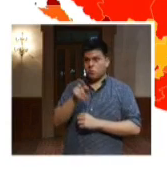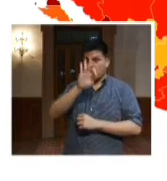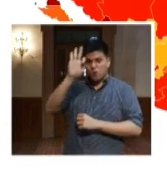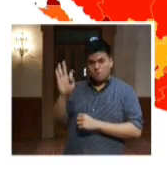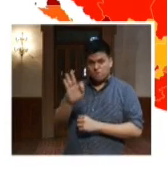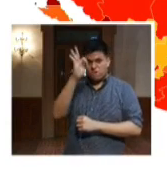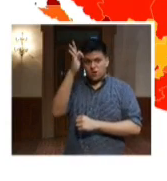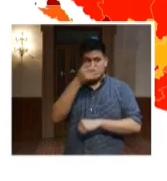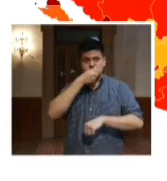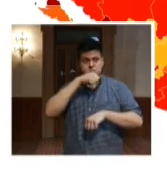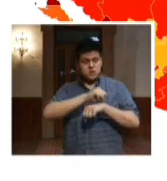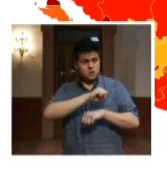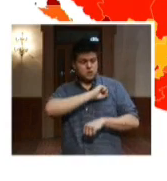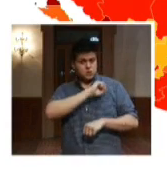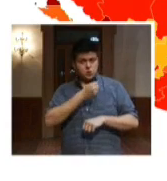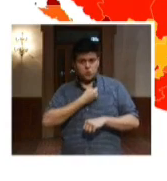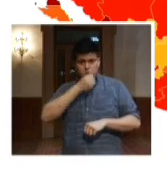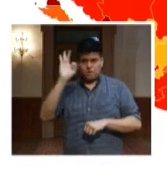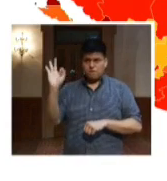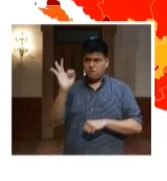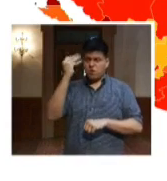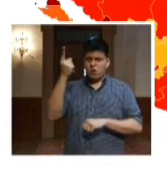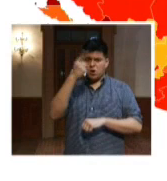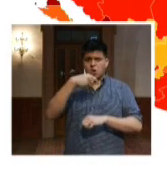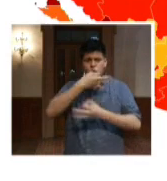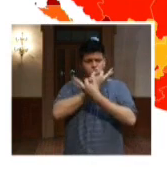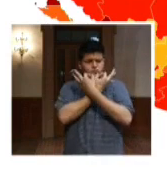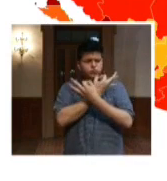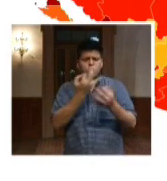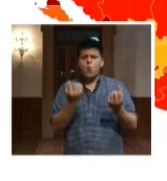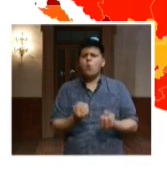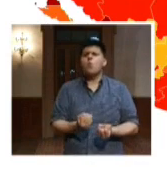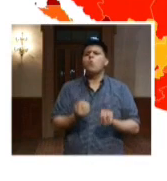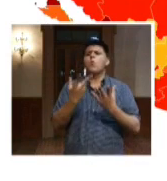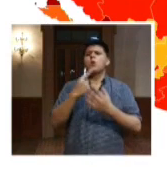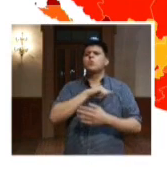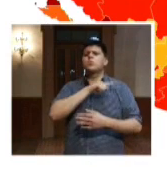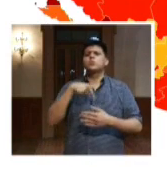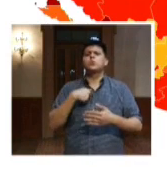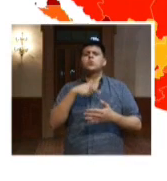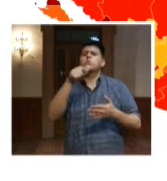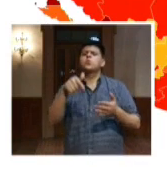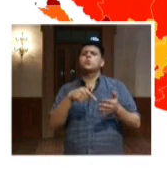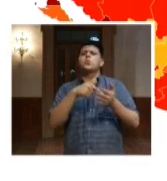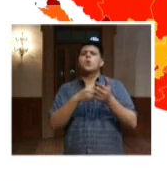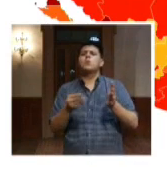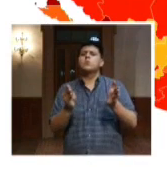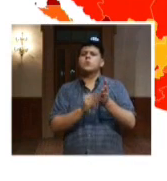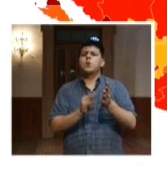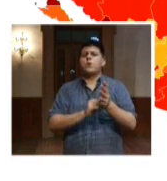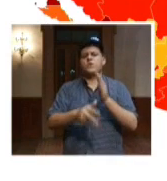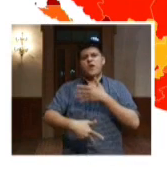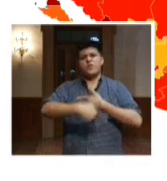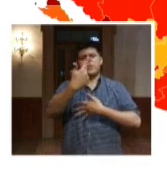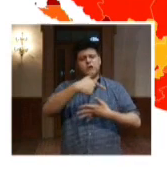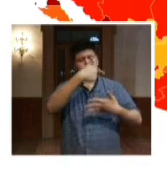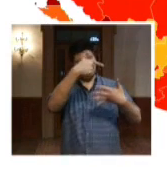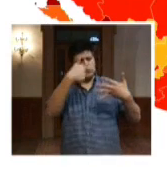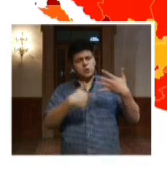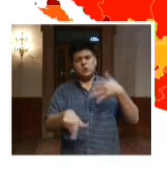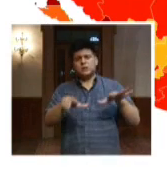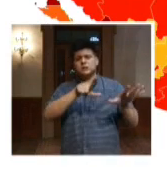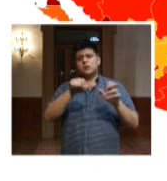federación, de acuerdo a las cifras que se manejan a nivel federal, sigue estando en el lugar número 13 con